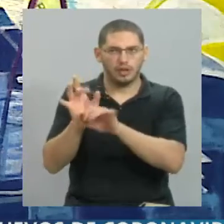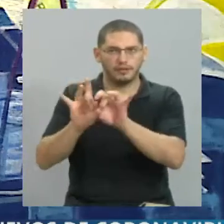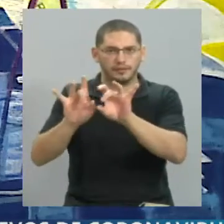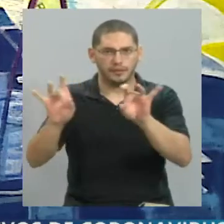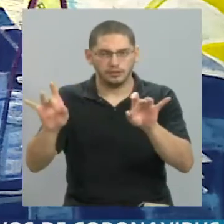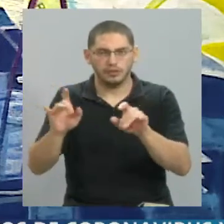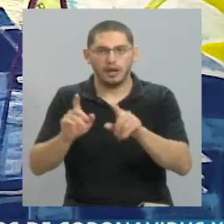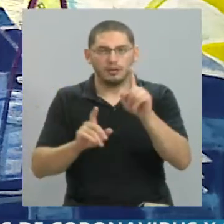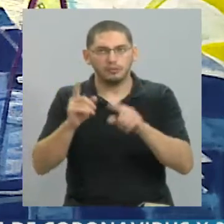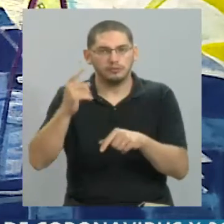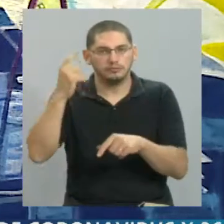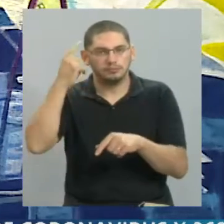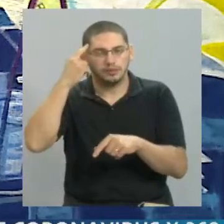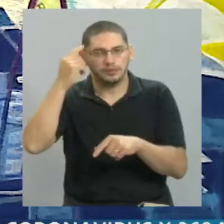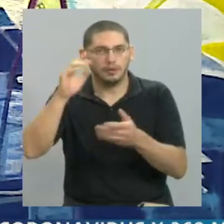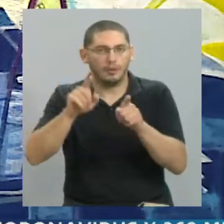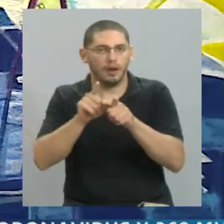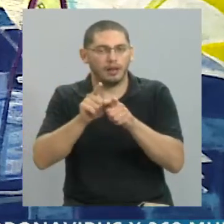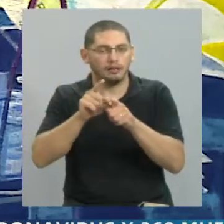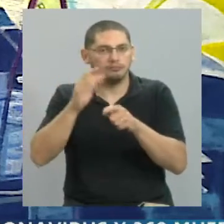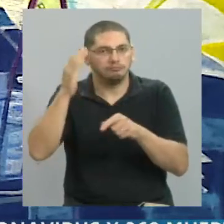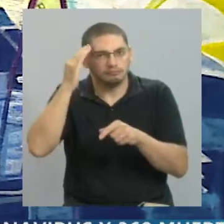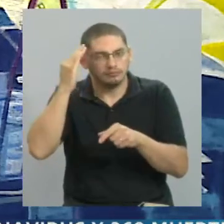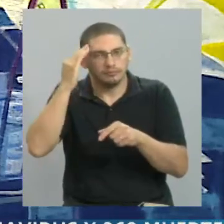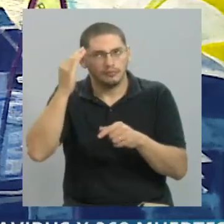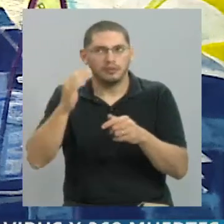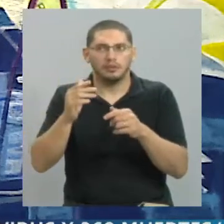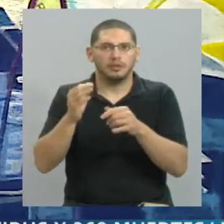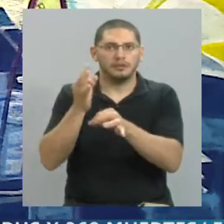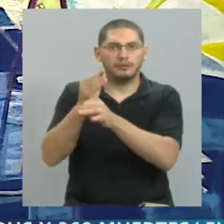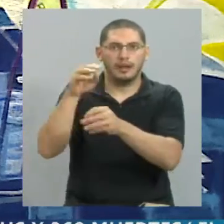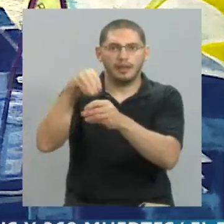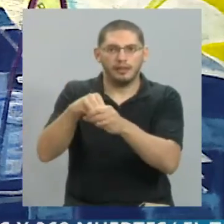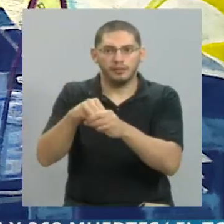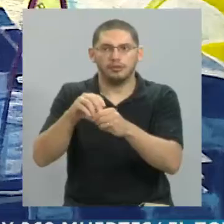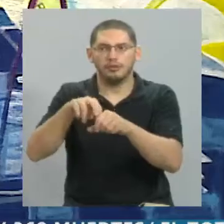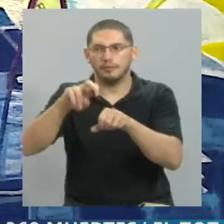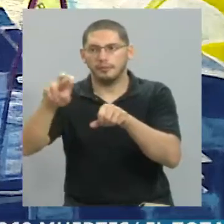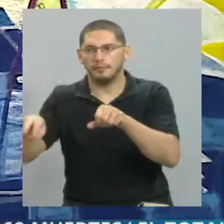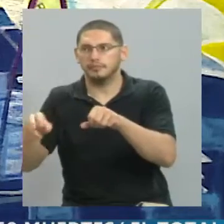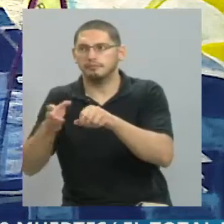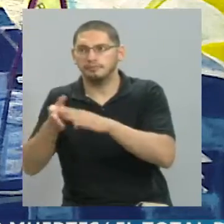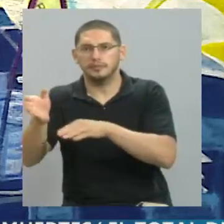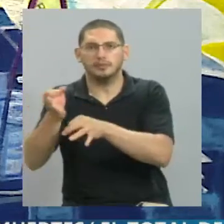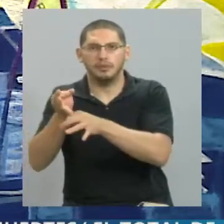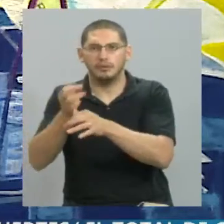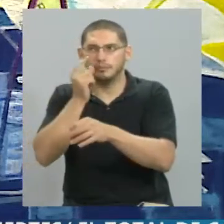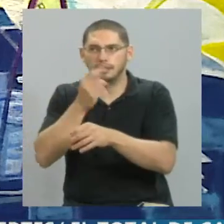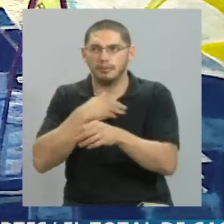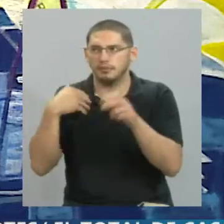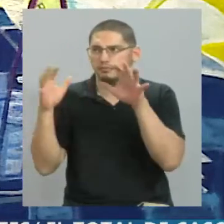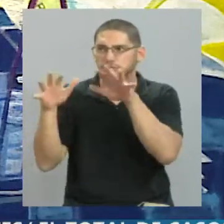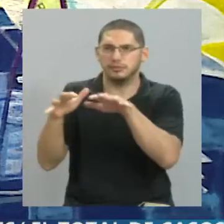poco de paranoia, psicosis a la hora de transitar, subirse al transporte público, bajar, ir al colegio, ver a las mamás, a los papás. Digo, es